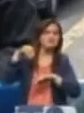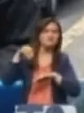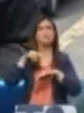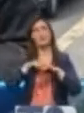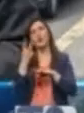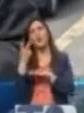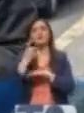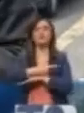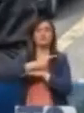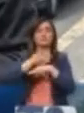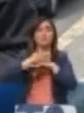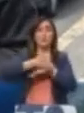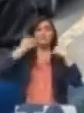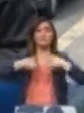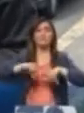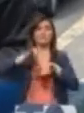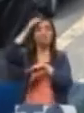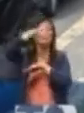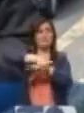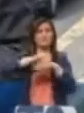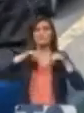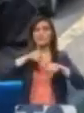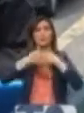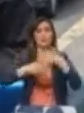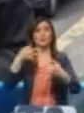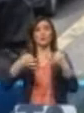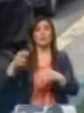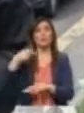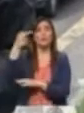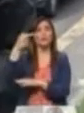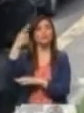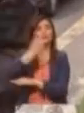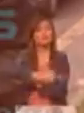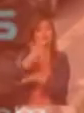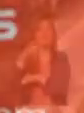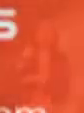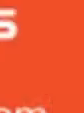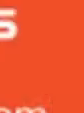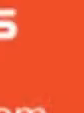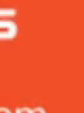probablemente continúe la tarde de hoy o este próximo día miércoles.